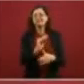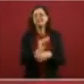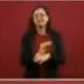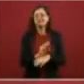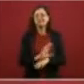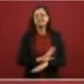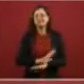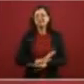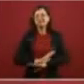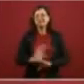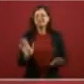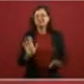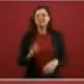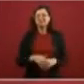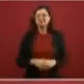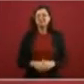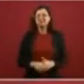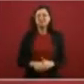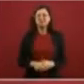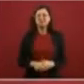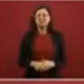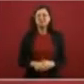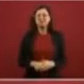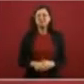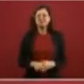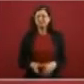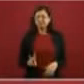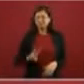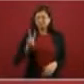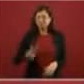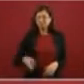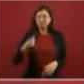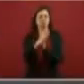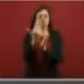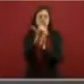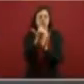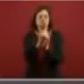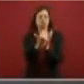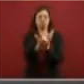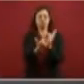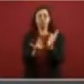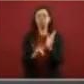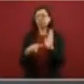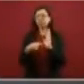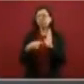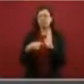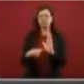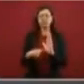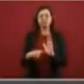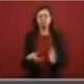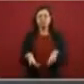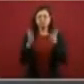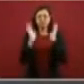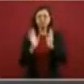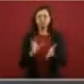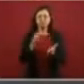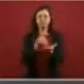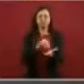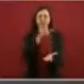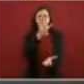La verdad es que actuamos de conformidad con la Constitución. Ahí está